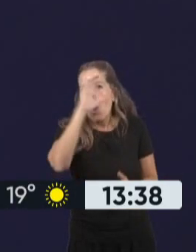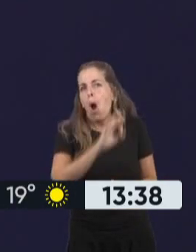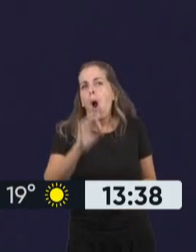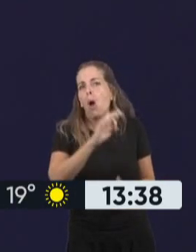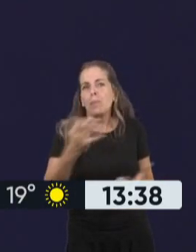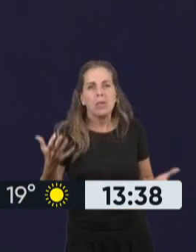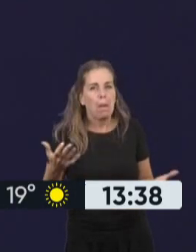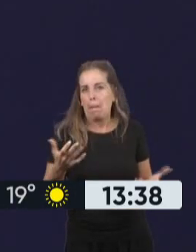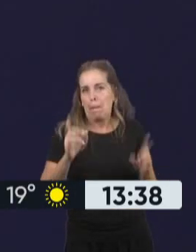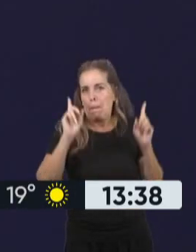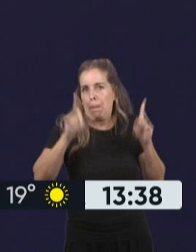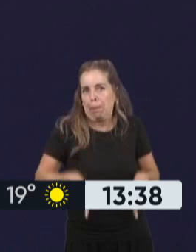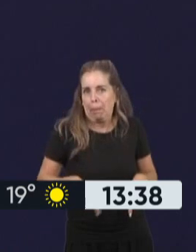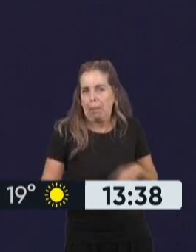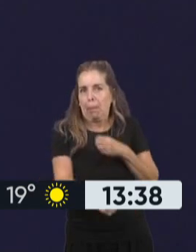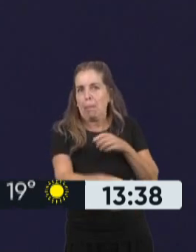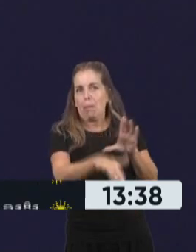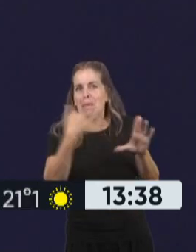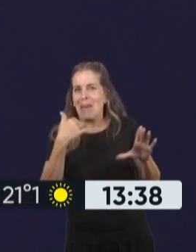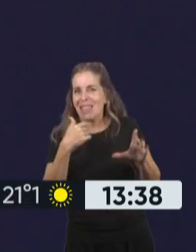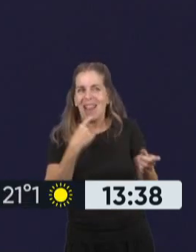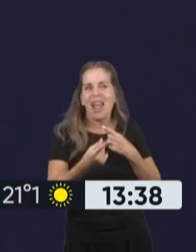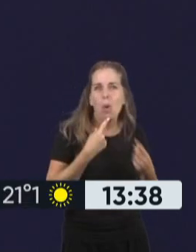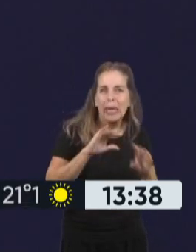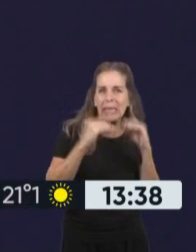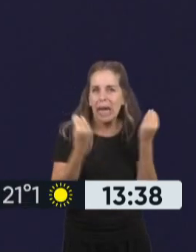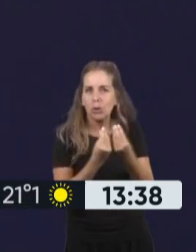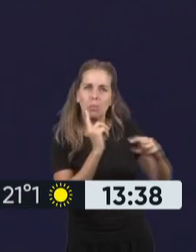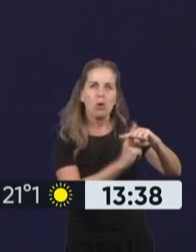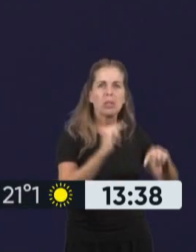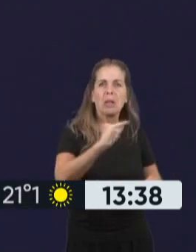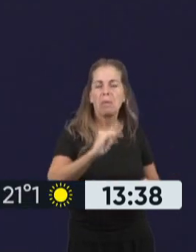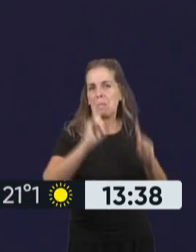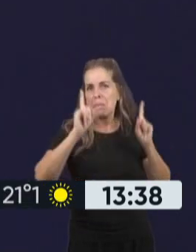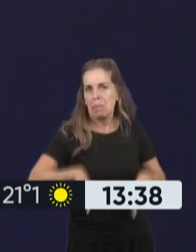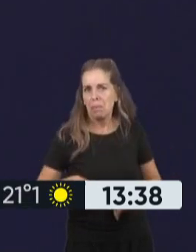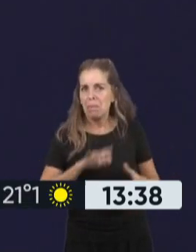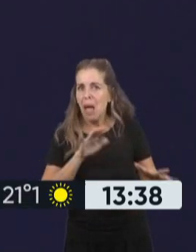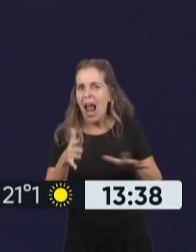las recibo. Tal vez